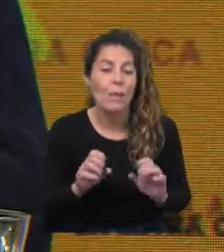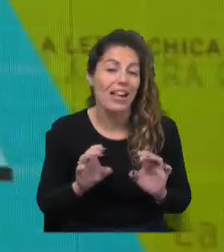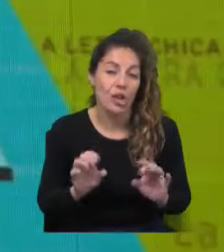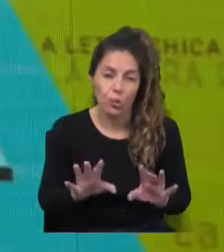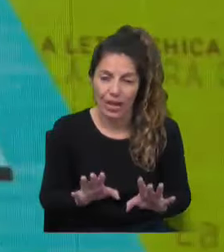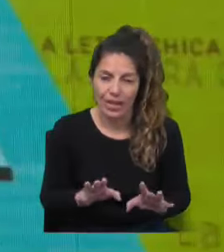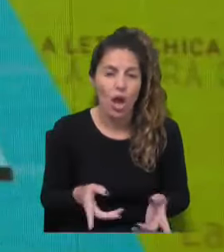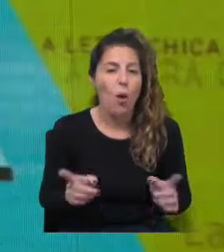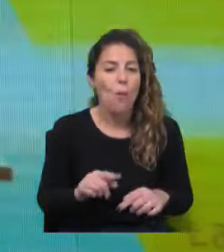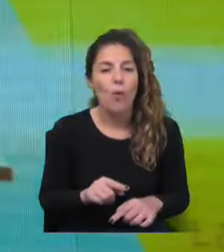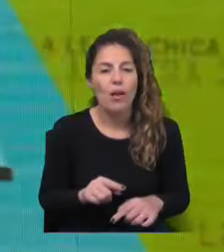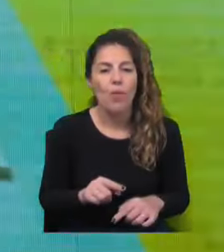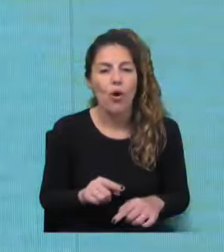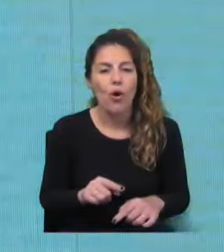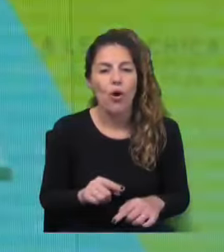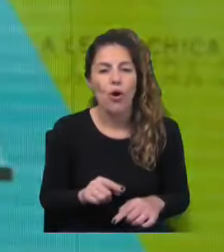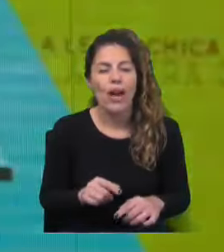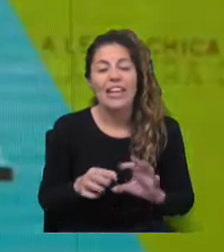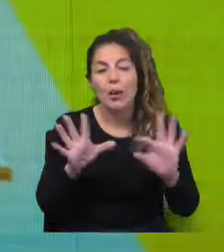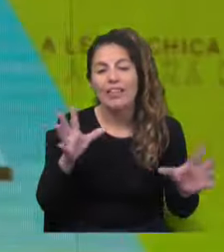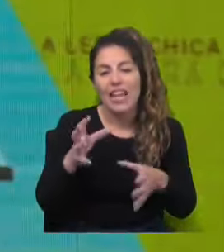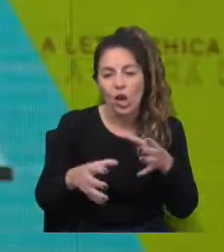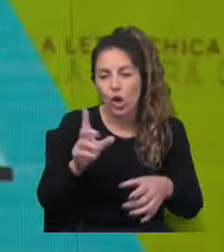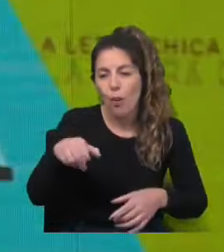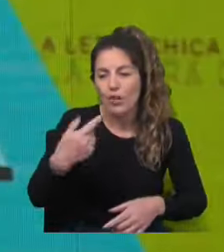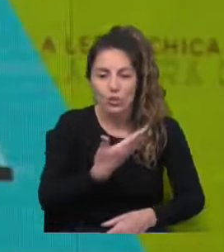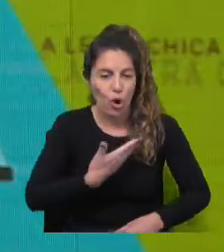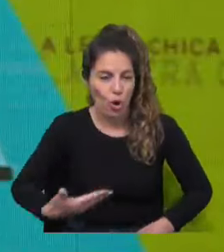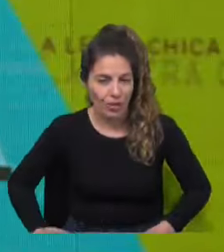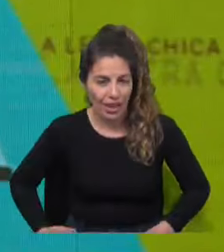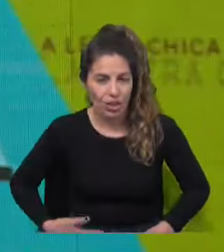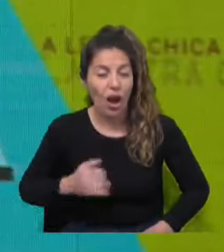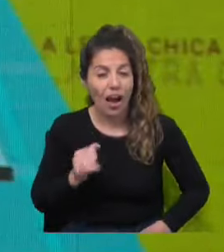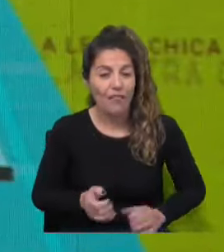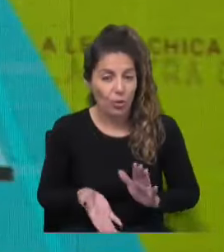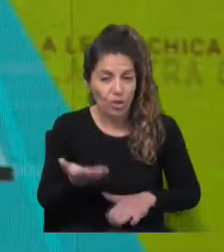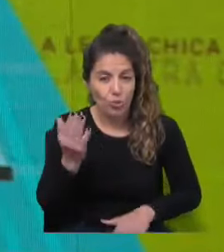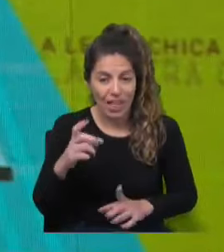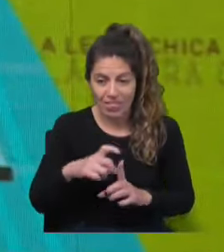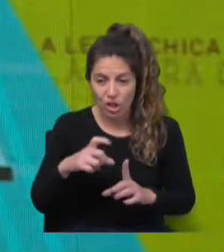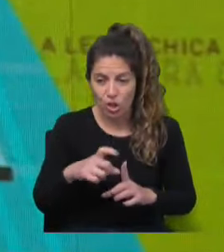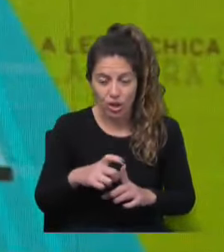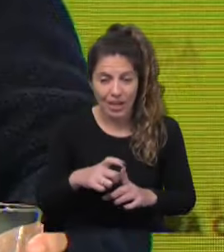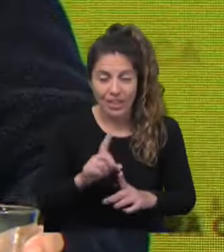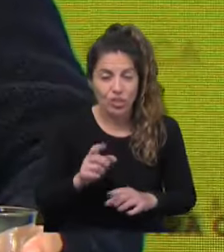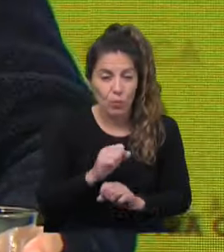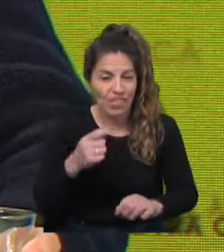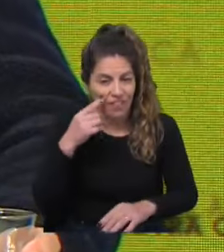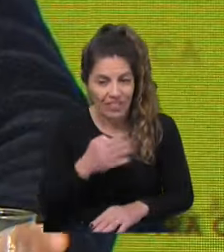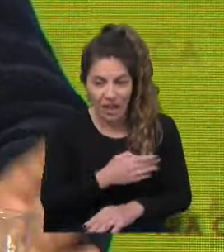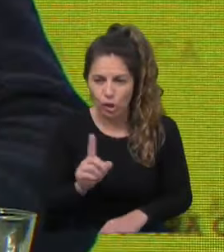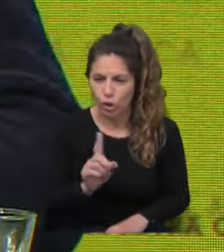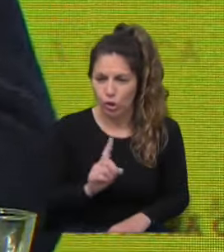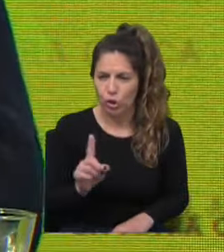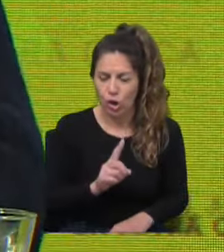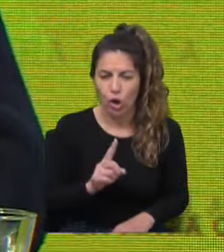naturales. Vuelvo a usar la expresión, independientemente del color que tenga el próximo gobierno, ¿habrá una subida fuerte del dólar inevitable? No, no, no. O